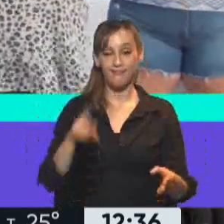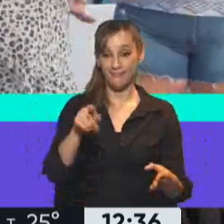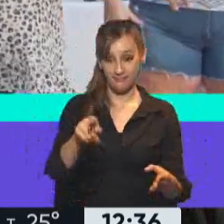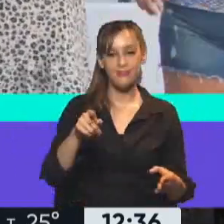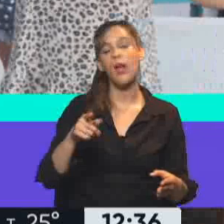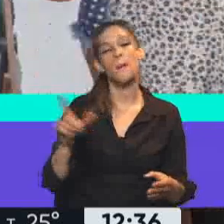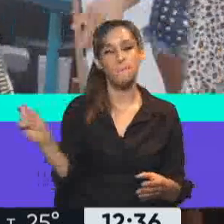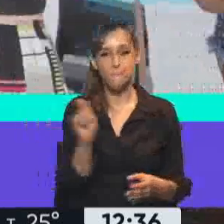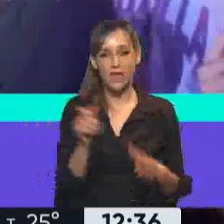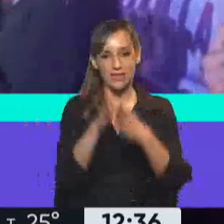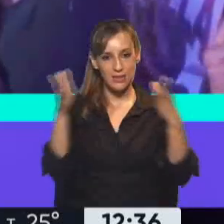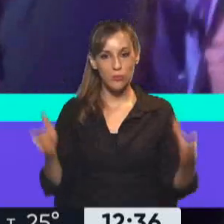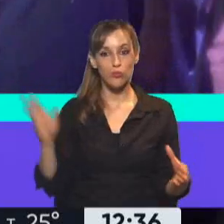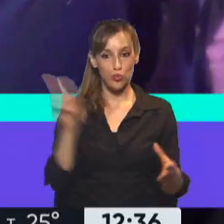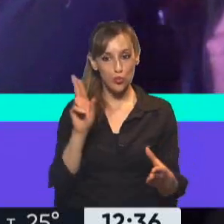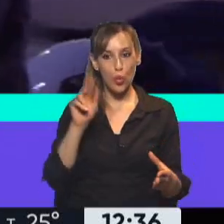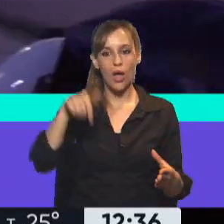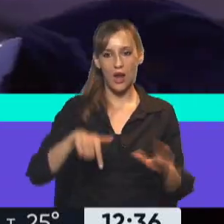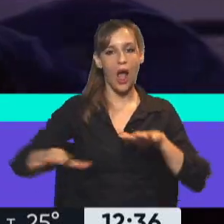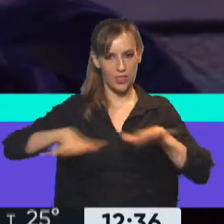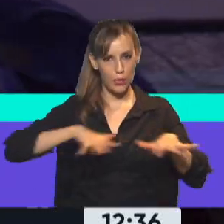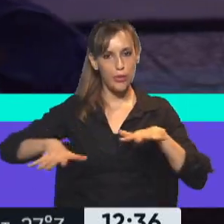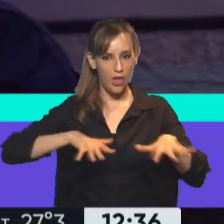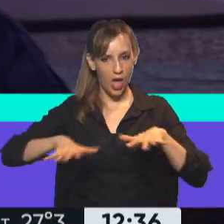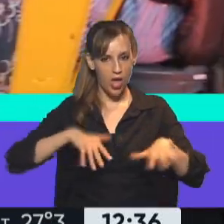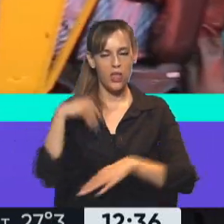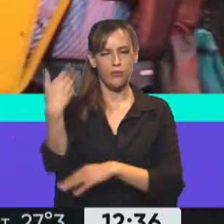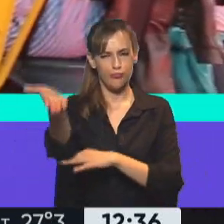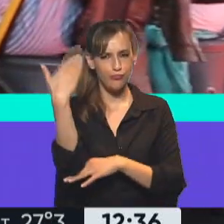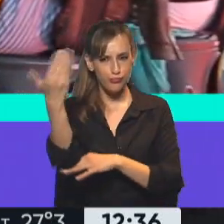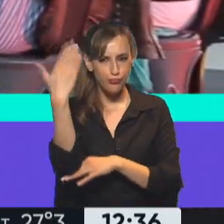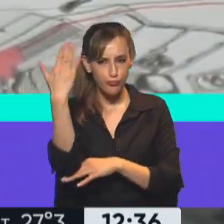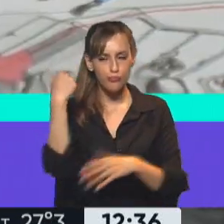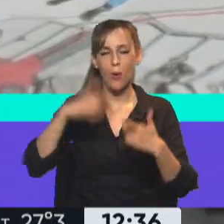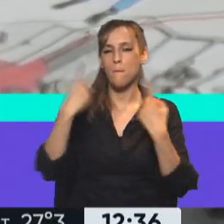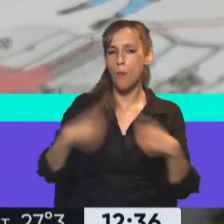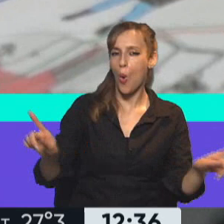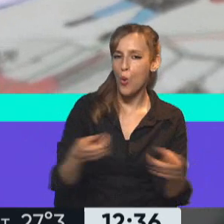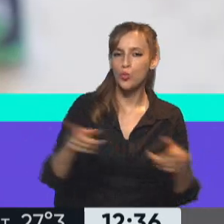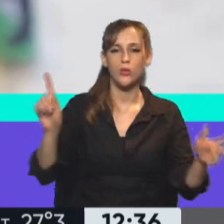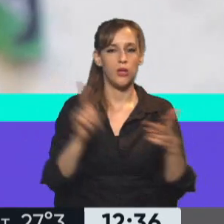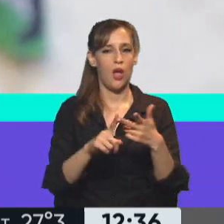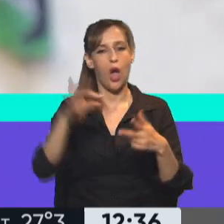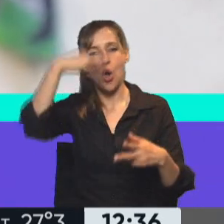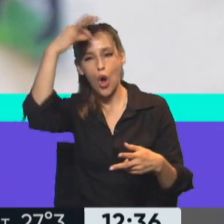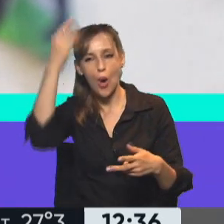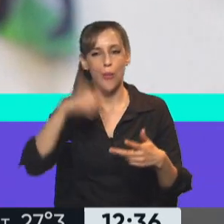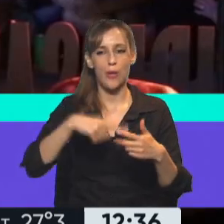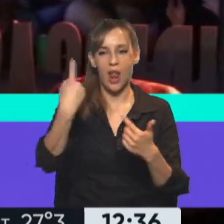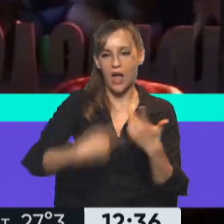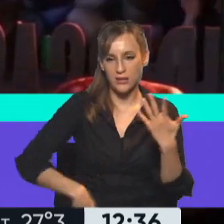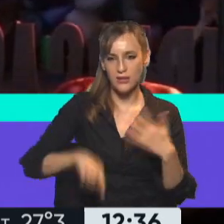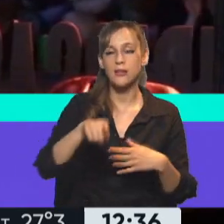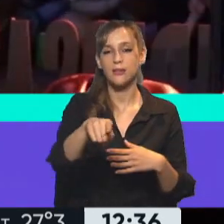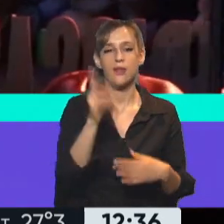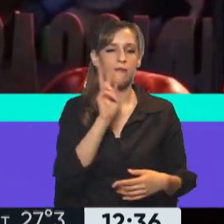la mujer muchas actividades en el centro. Hay charlas, hay música, hay obras. Ahí vamos a ver, por ejemplo, en la terraza del Recoleta a